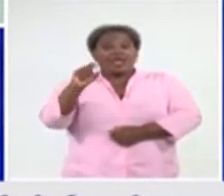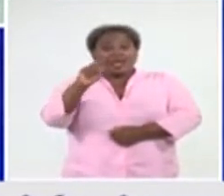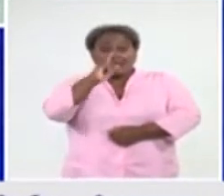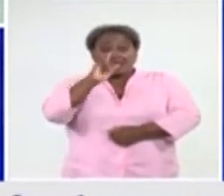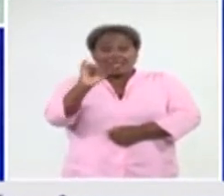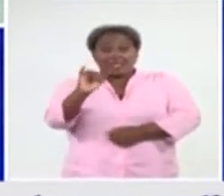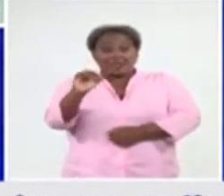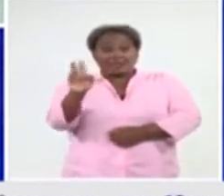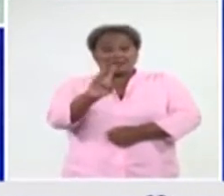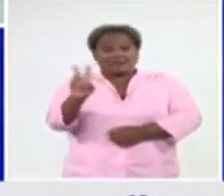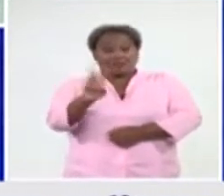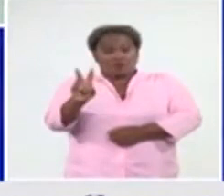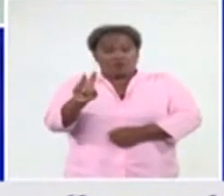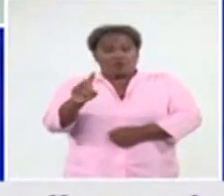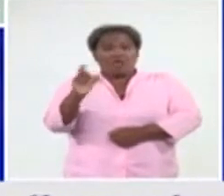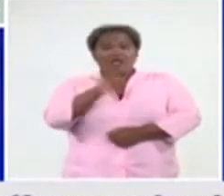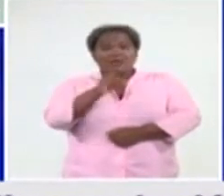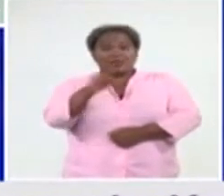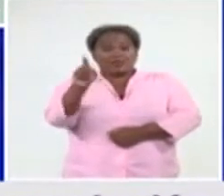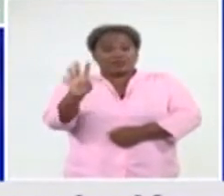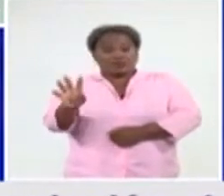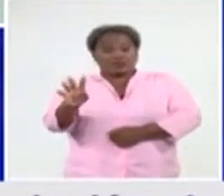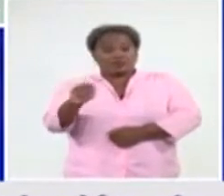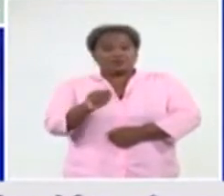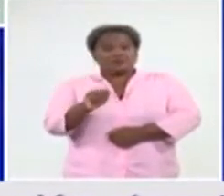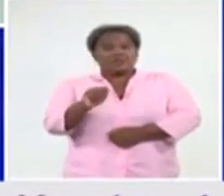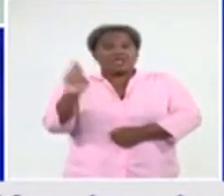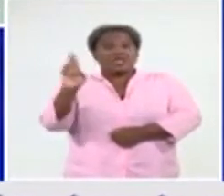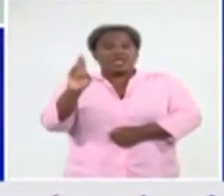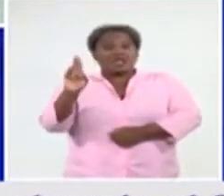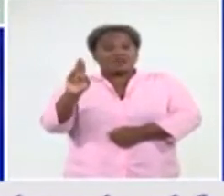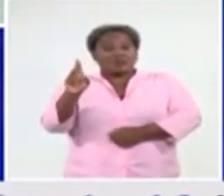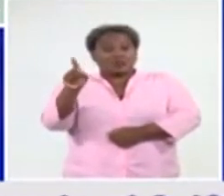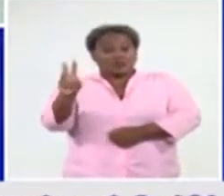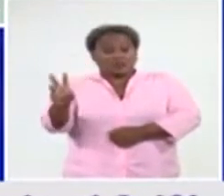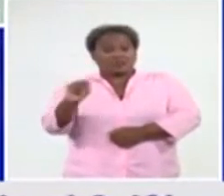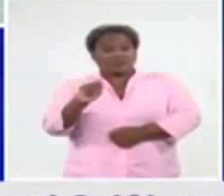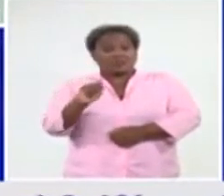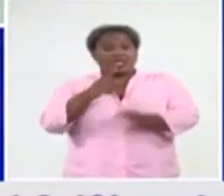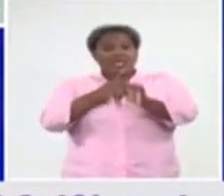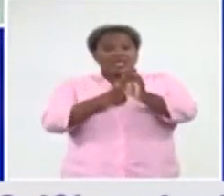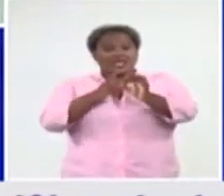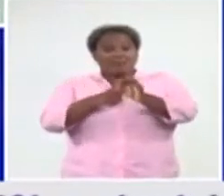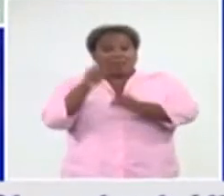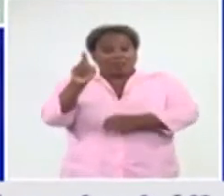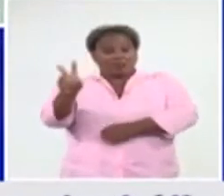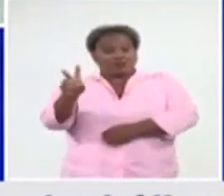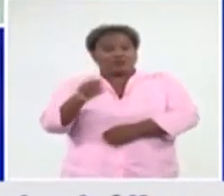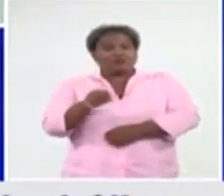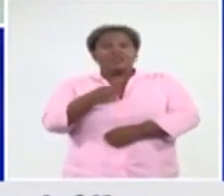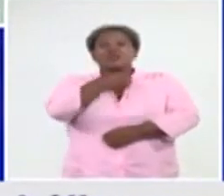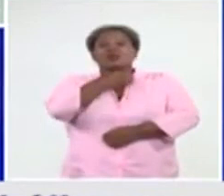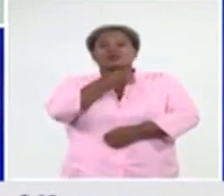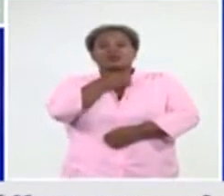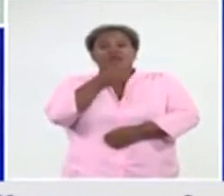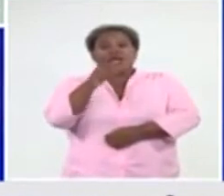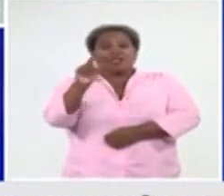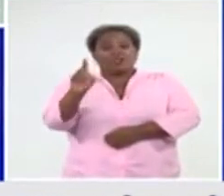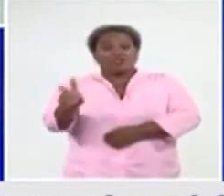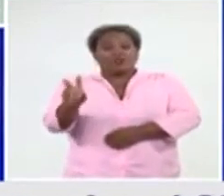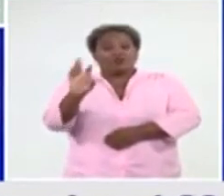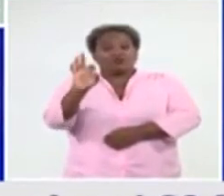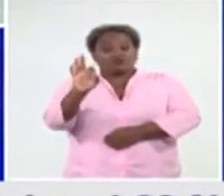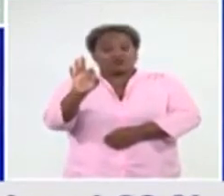14, Ranchuelo 13, Quemado de Güines 12, Encrucijada 8, Santo Domingo y